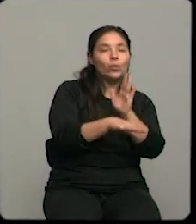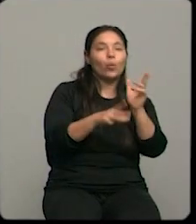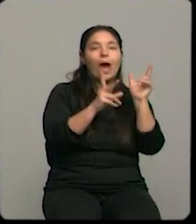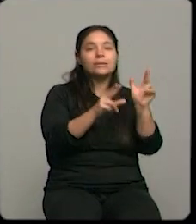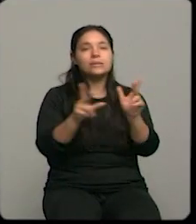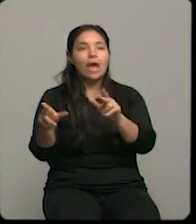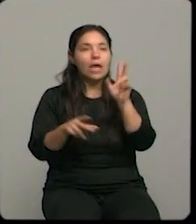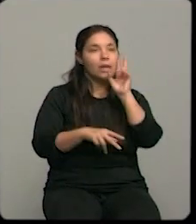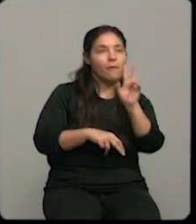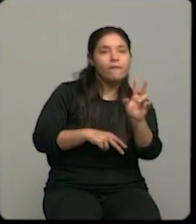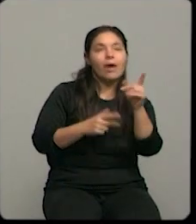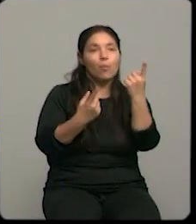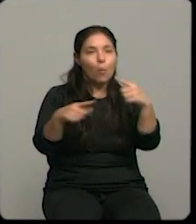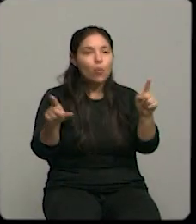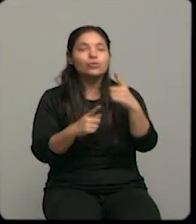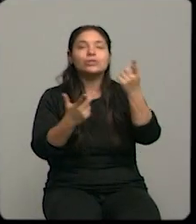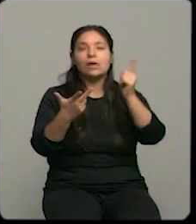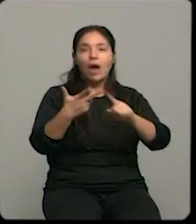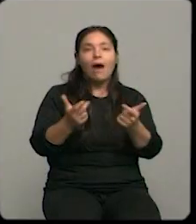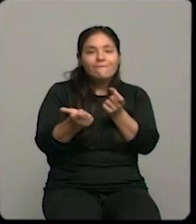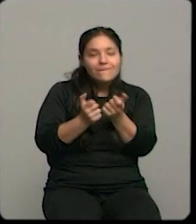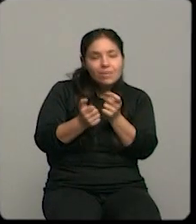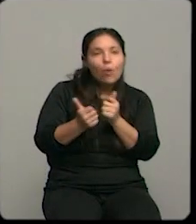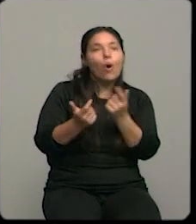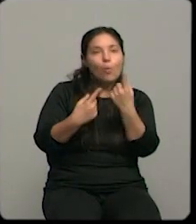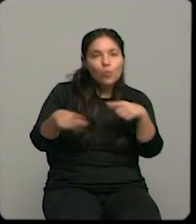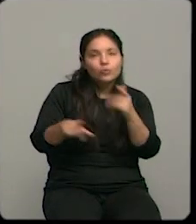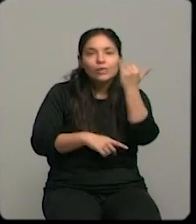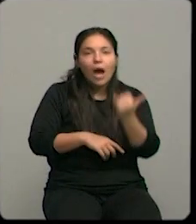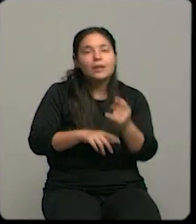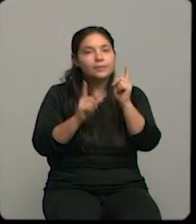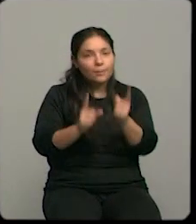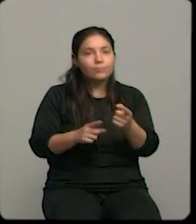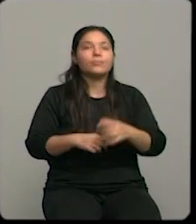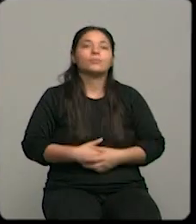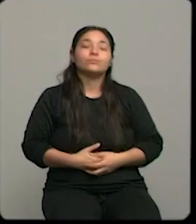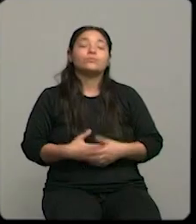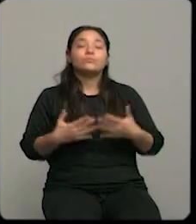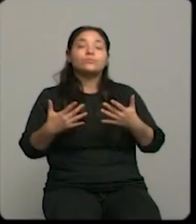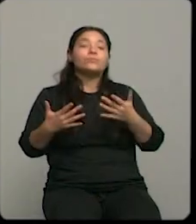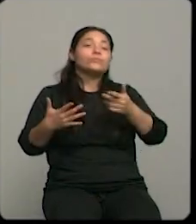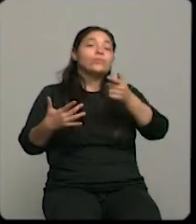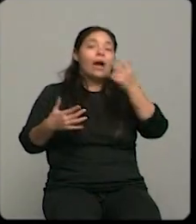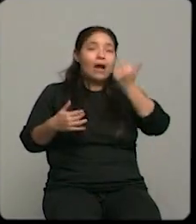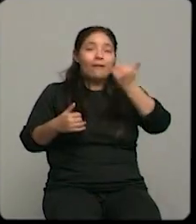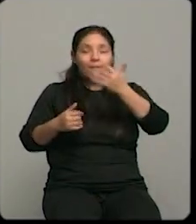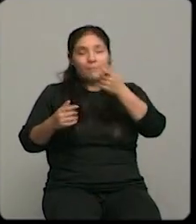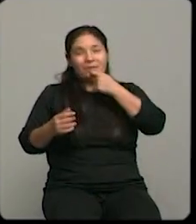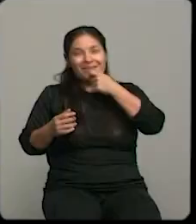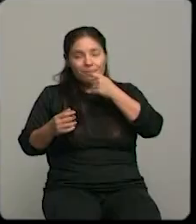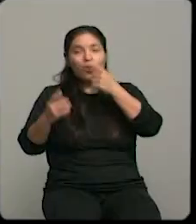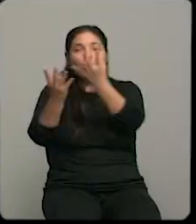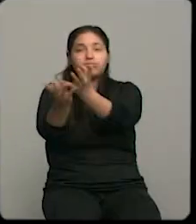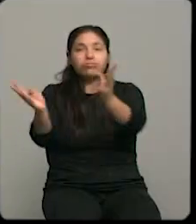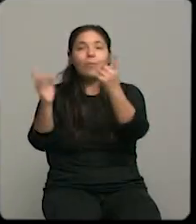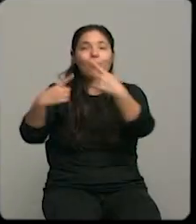en un videojuego. Bueno, de hecho ustedes a lo largo de la historia han hecho eso, ¿no? Interpretar distintos estilos, incluso musicales, que los hacen